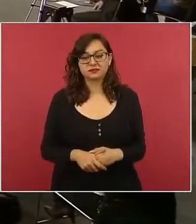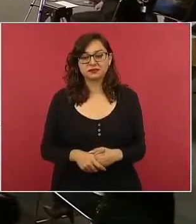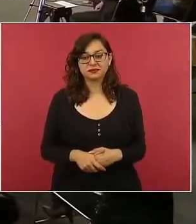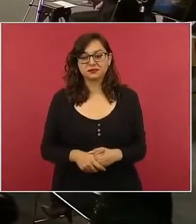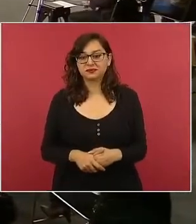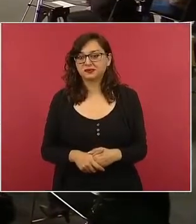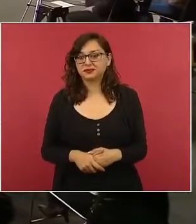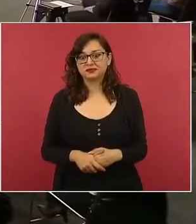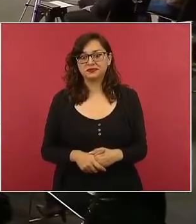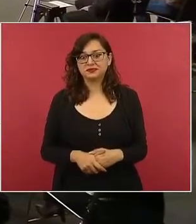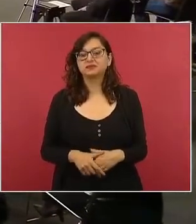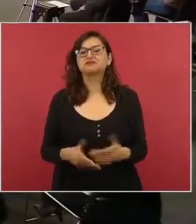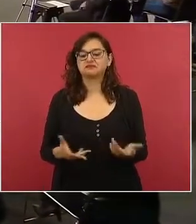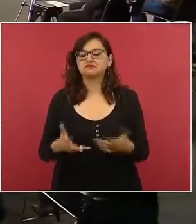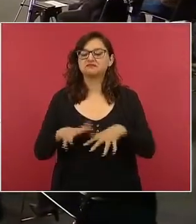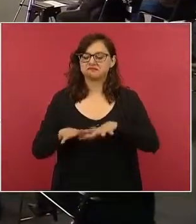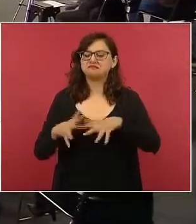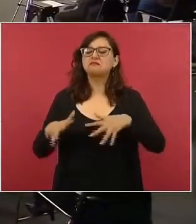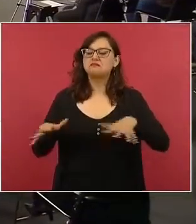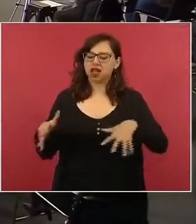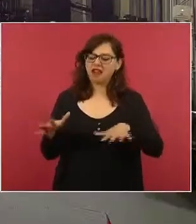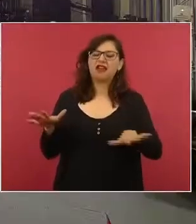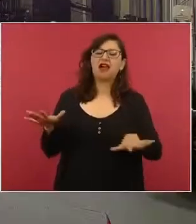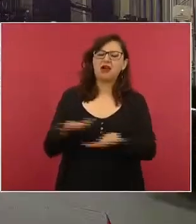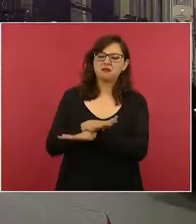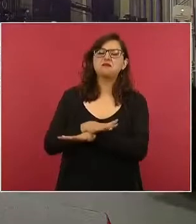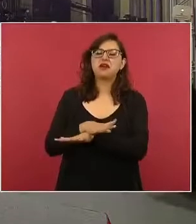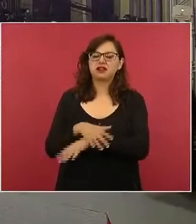Vamos a cambiar los colores.